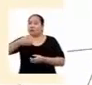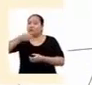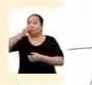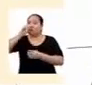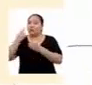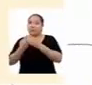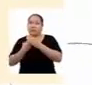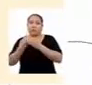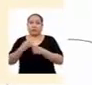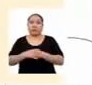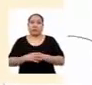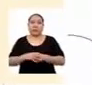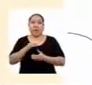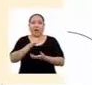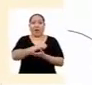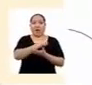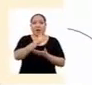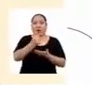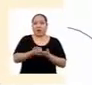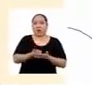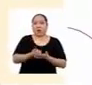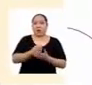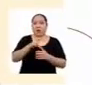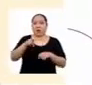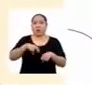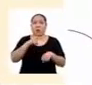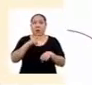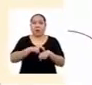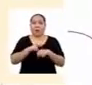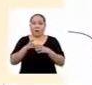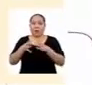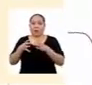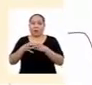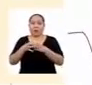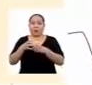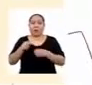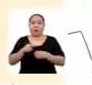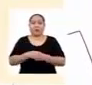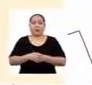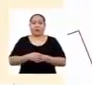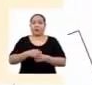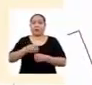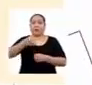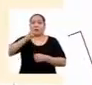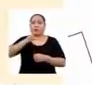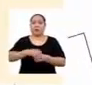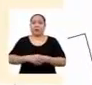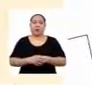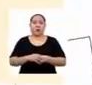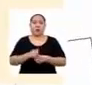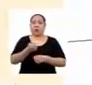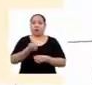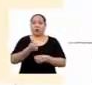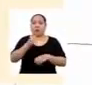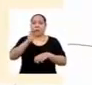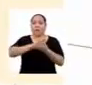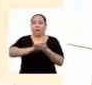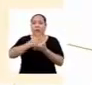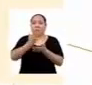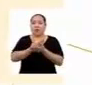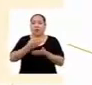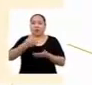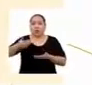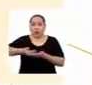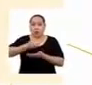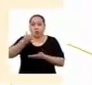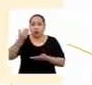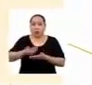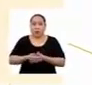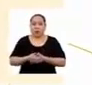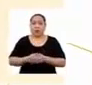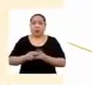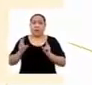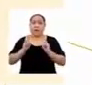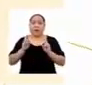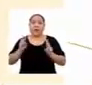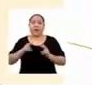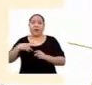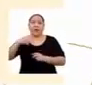Arroz, papa, guiso y refresco. Frituras y sopa, o vegetales y carne.